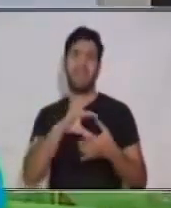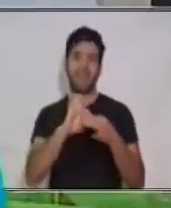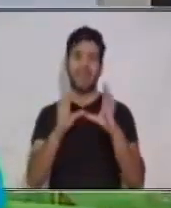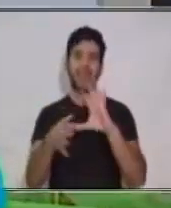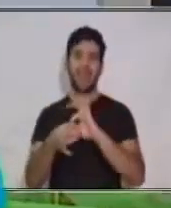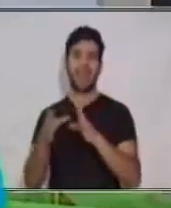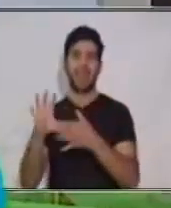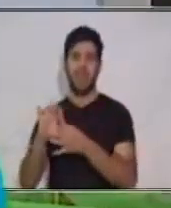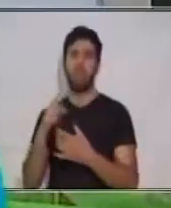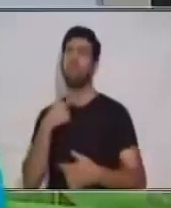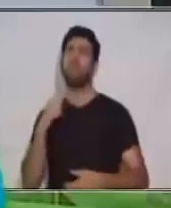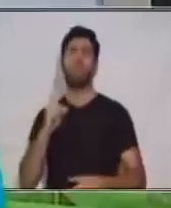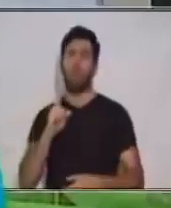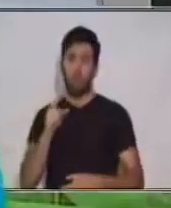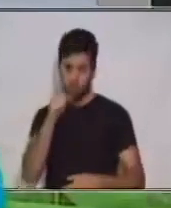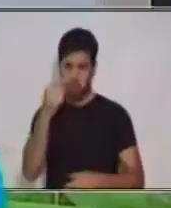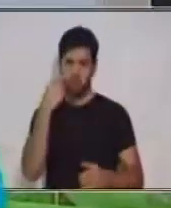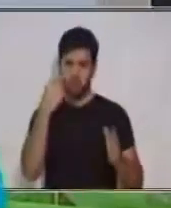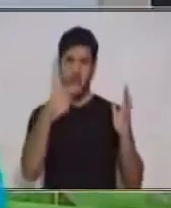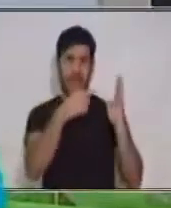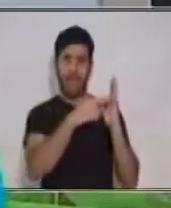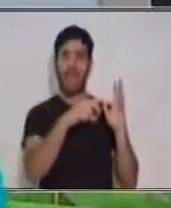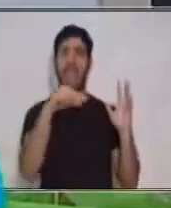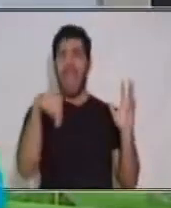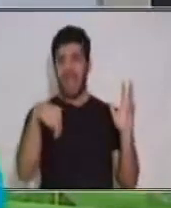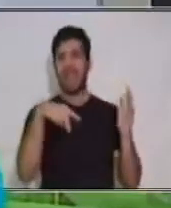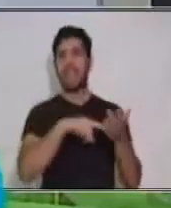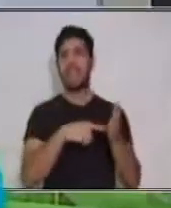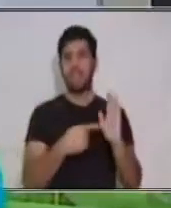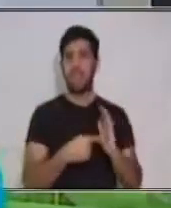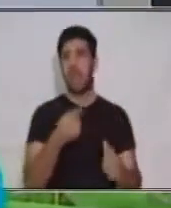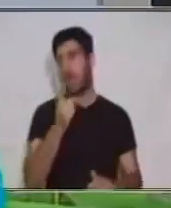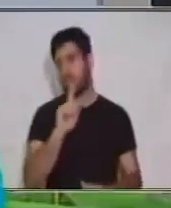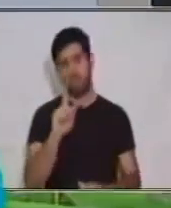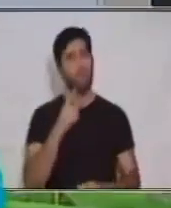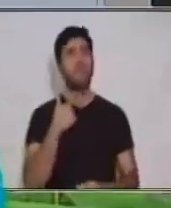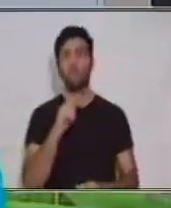Observando la tabla, rápidamente, ¿tú qué puedes decir? Dilo en voz alta.